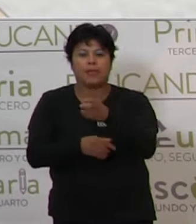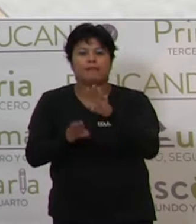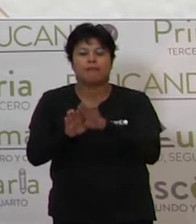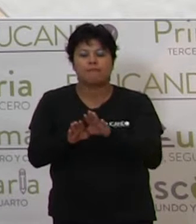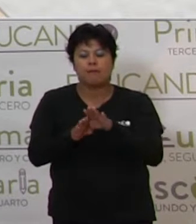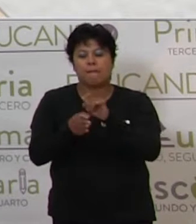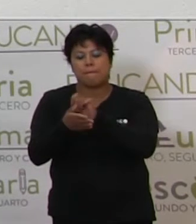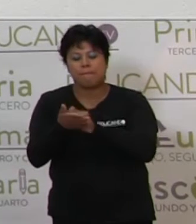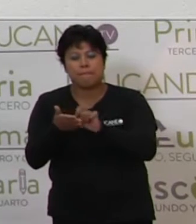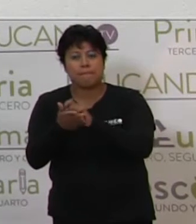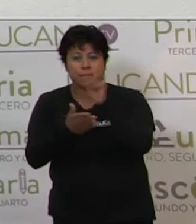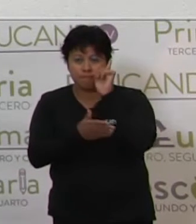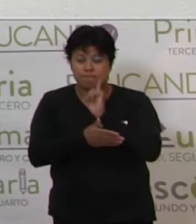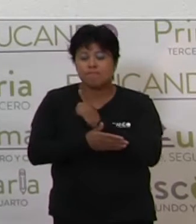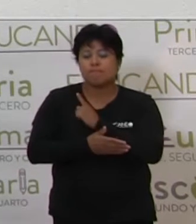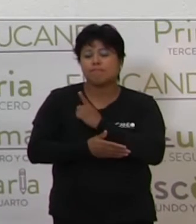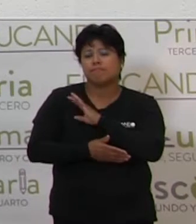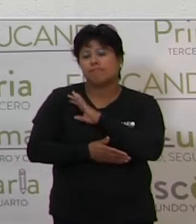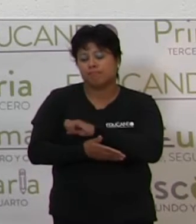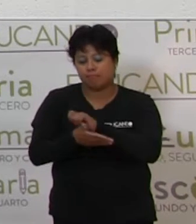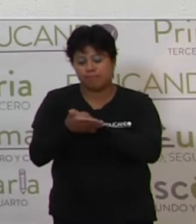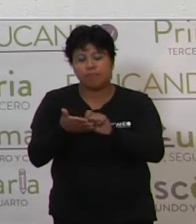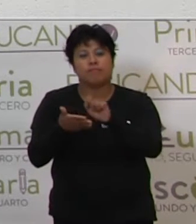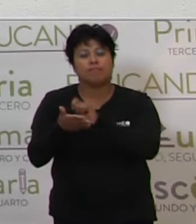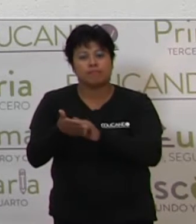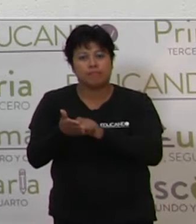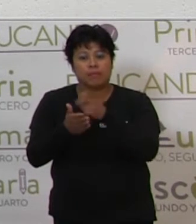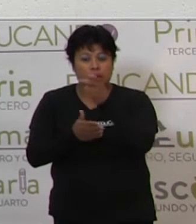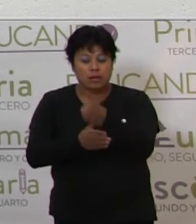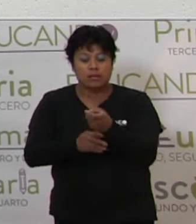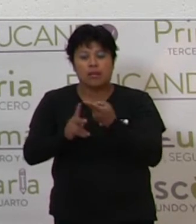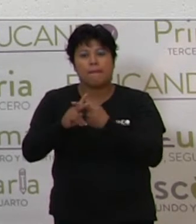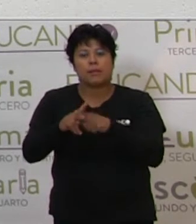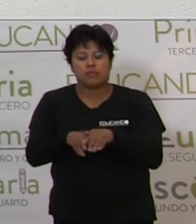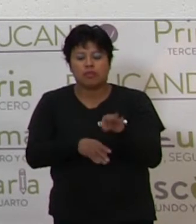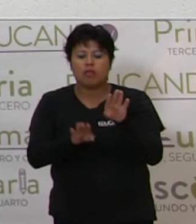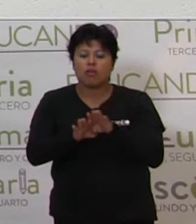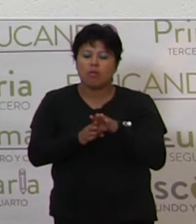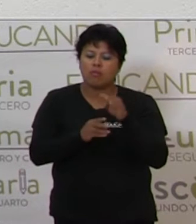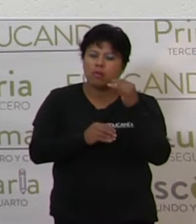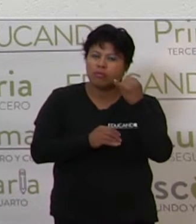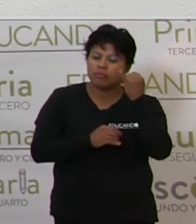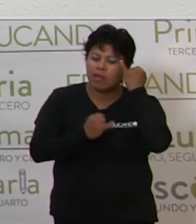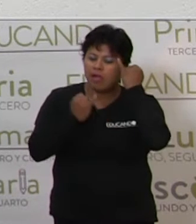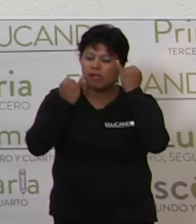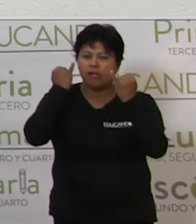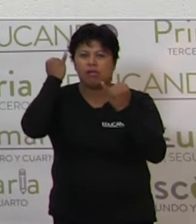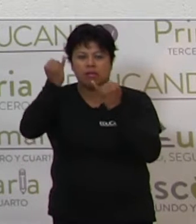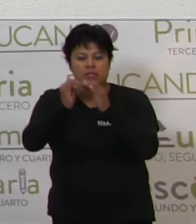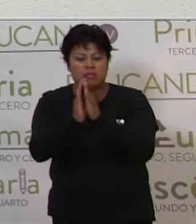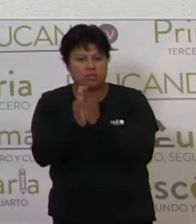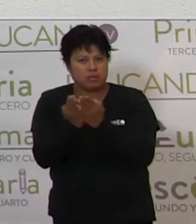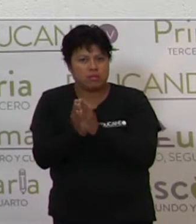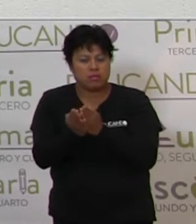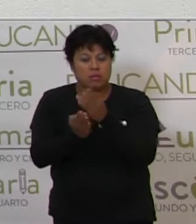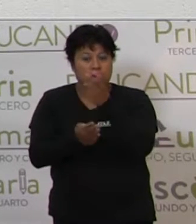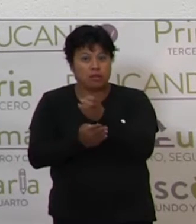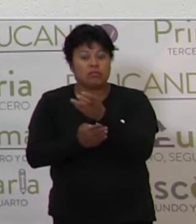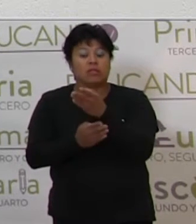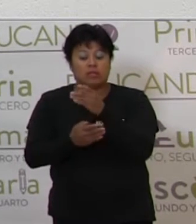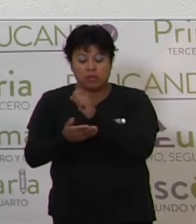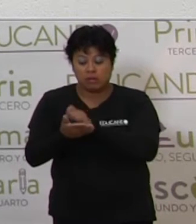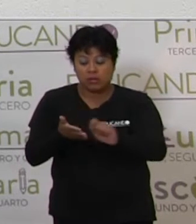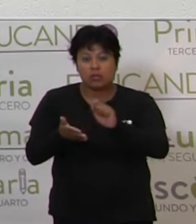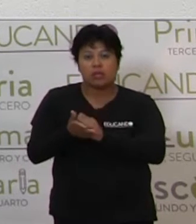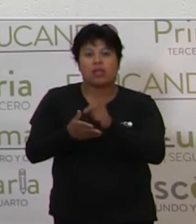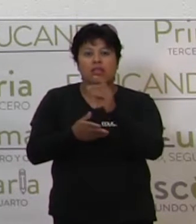las letras y empezó a crear ficción. Ella es una escritora de